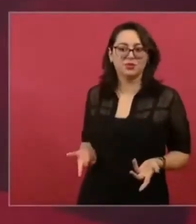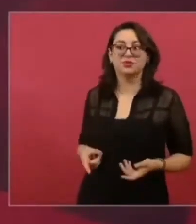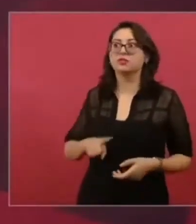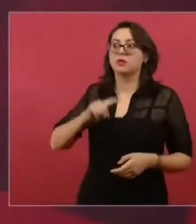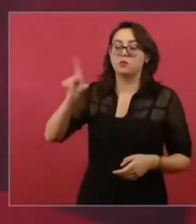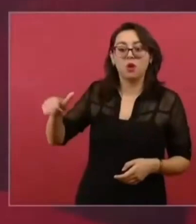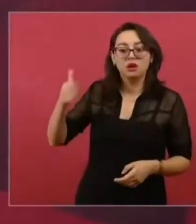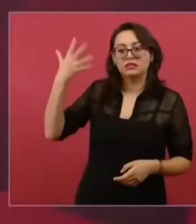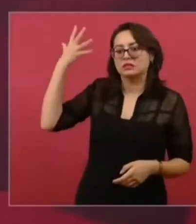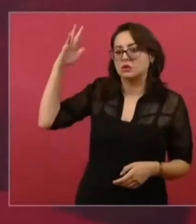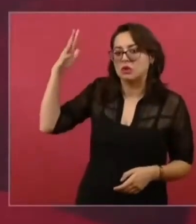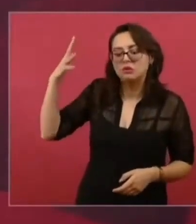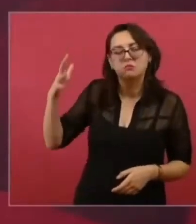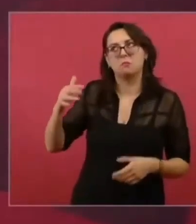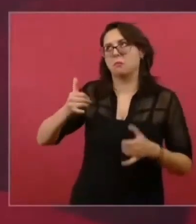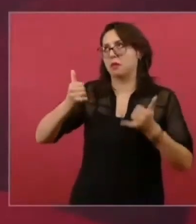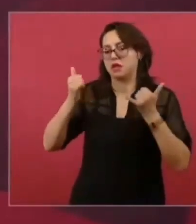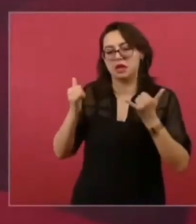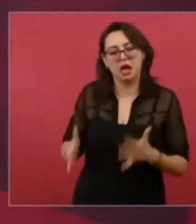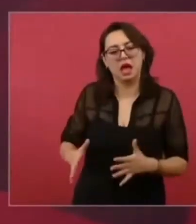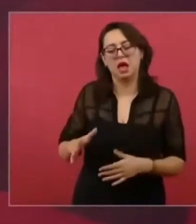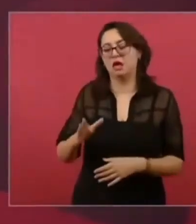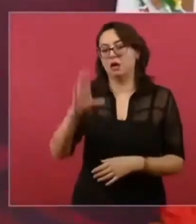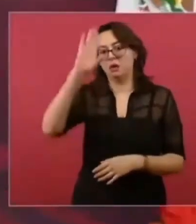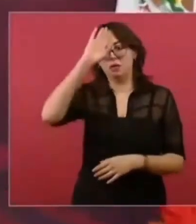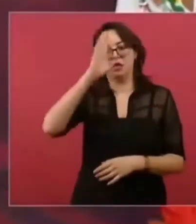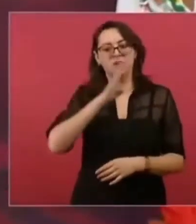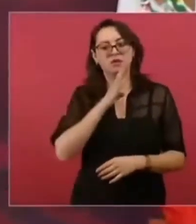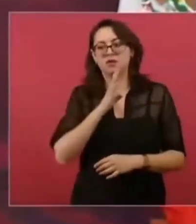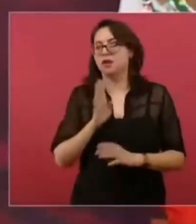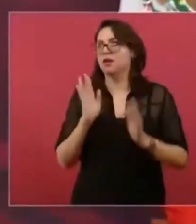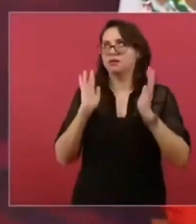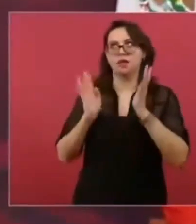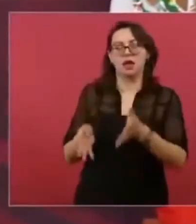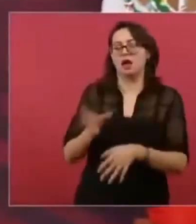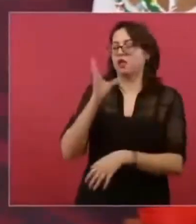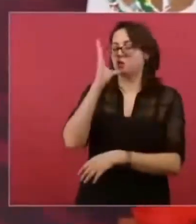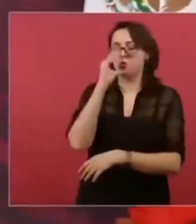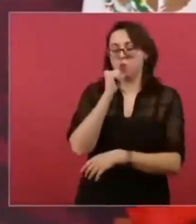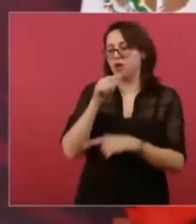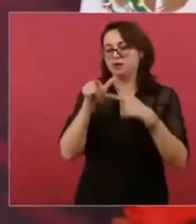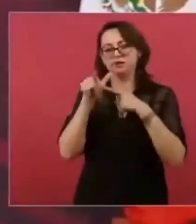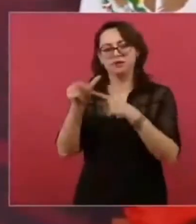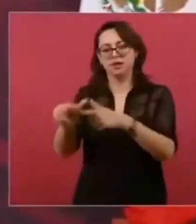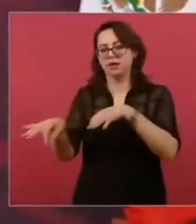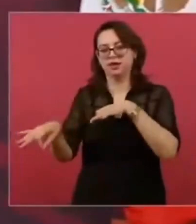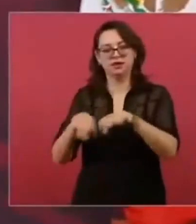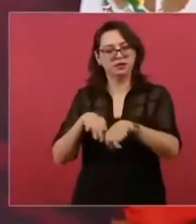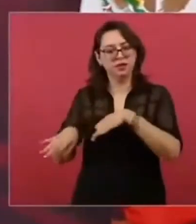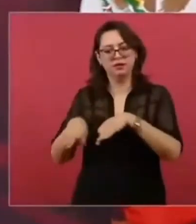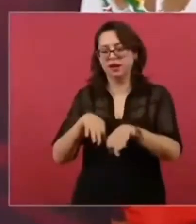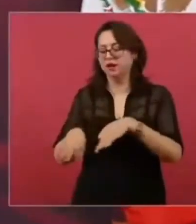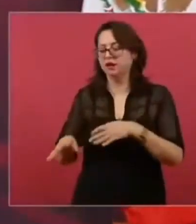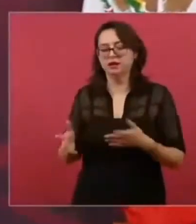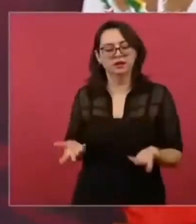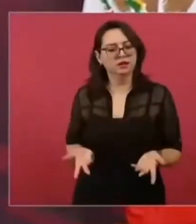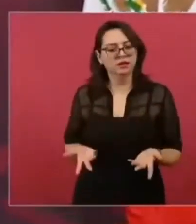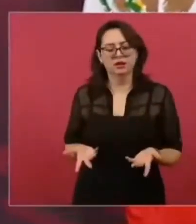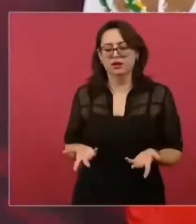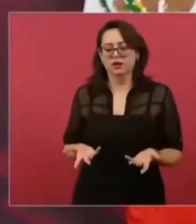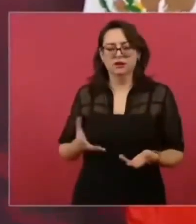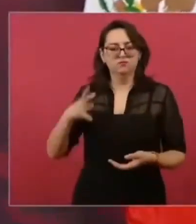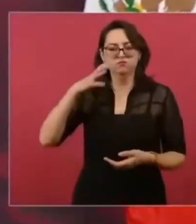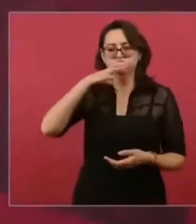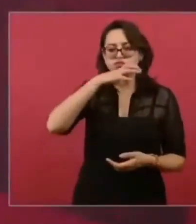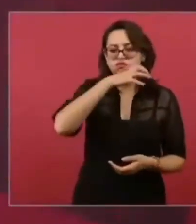ya no se puede. A las 12 del día ya no se puede. No se puede por